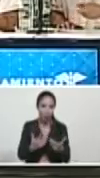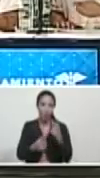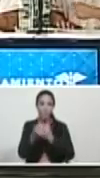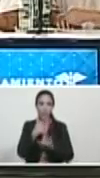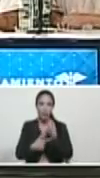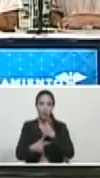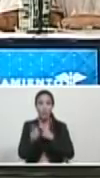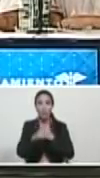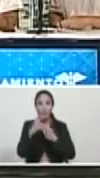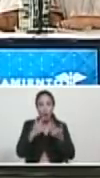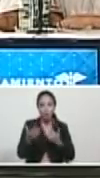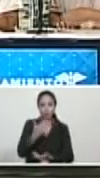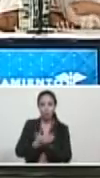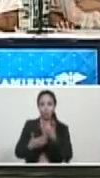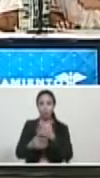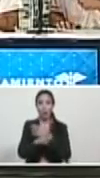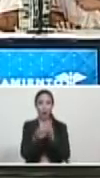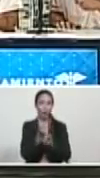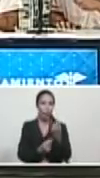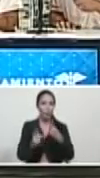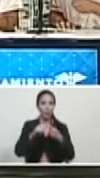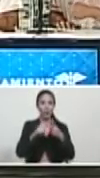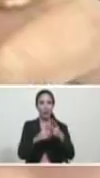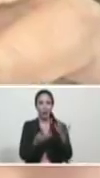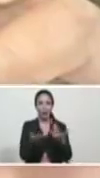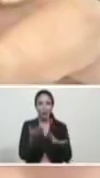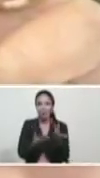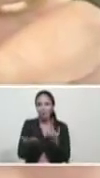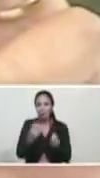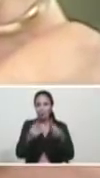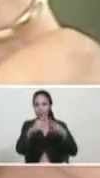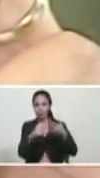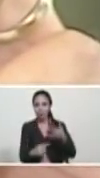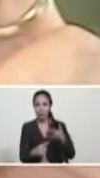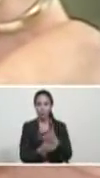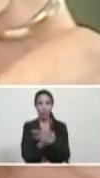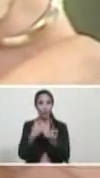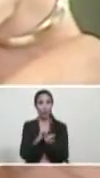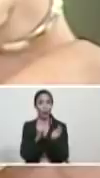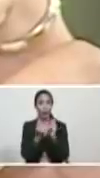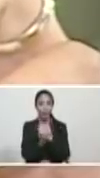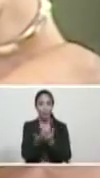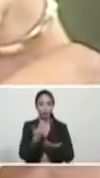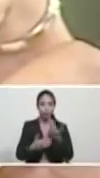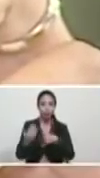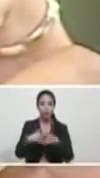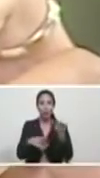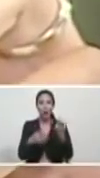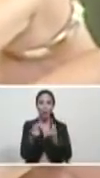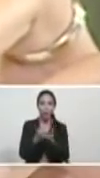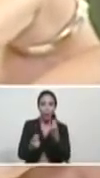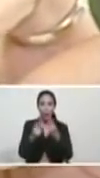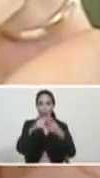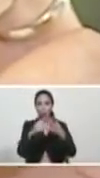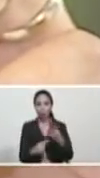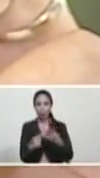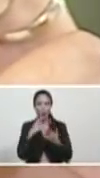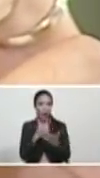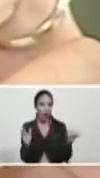dentro del sistema económico, comercial, financiero, cambiario venezolano, de manera